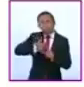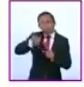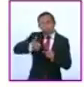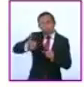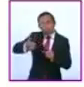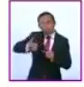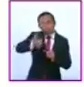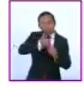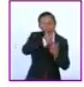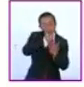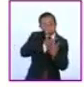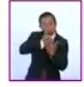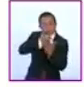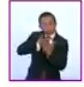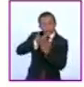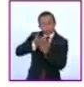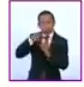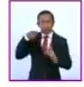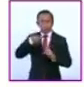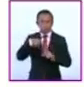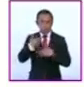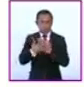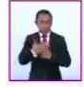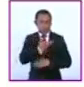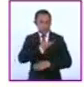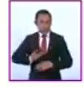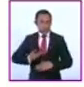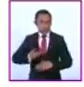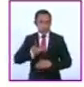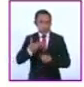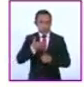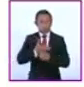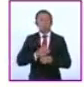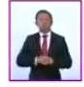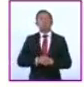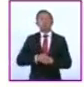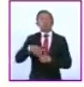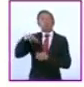presidencial de esta manera el conteo rápido calcula los resultados